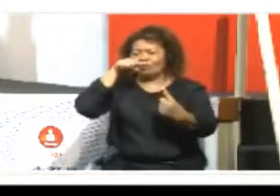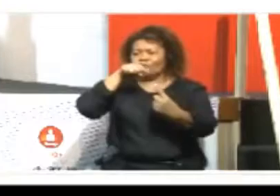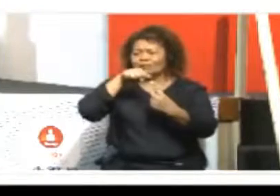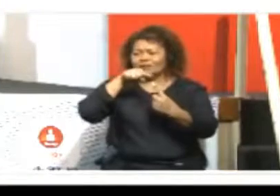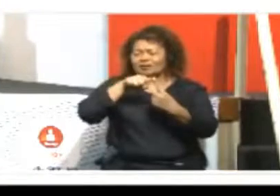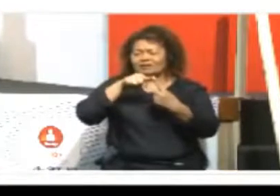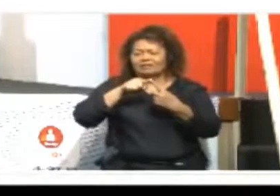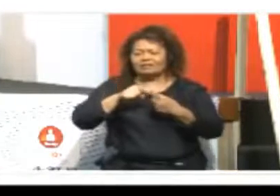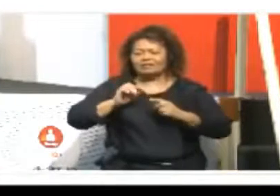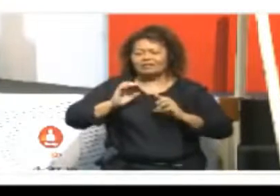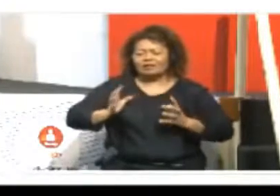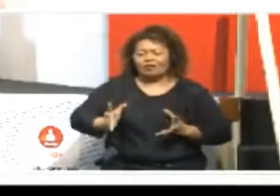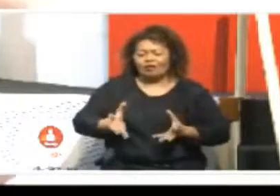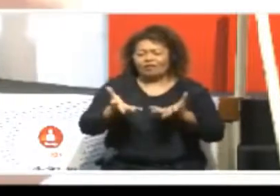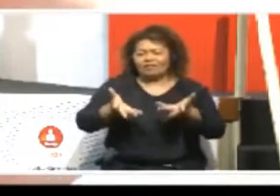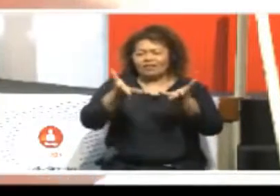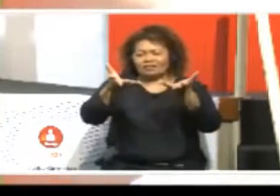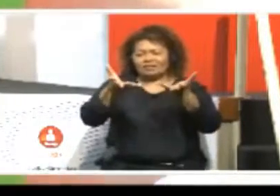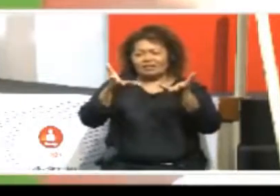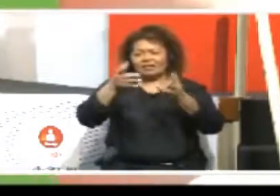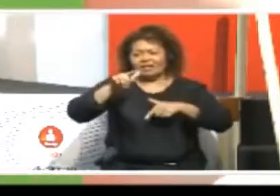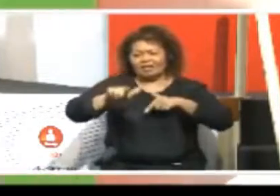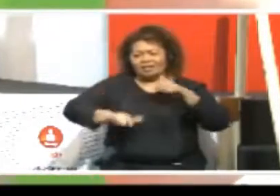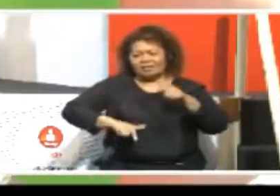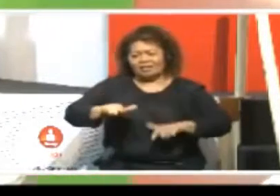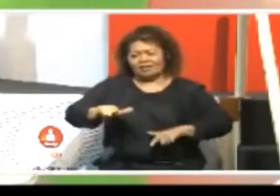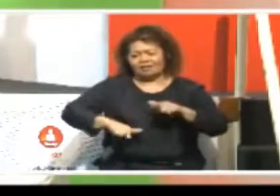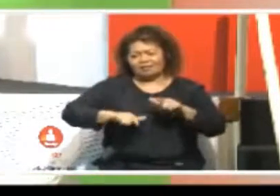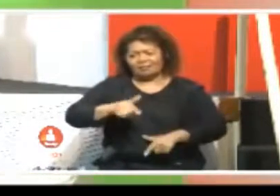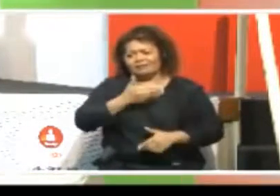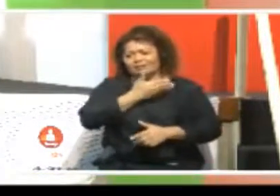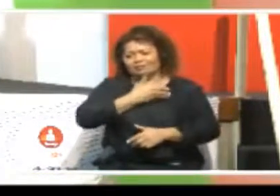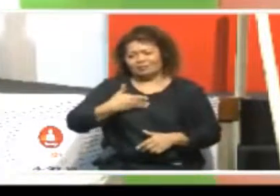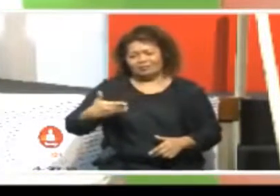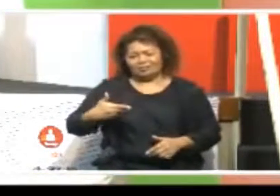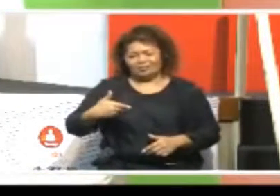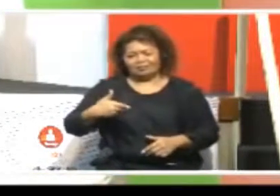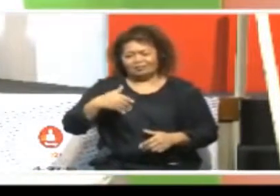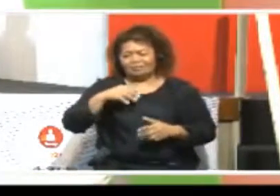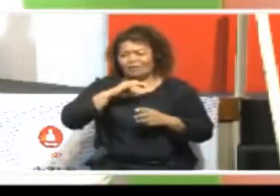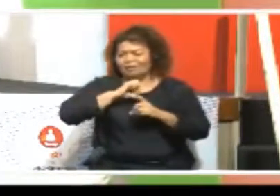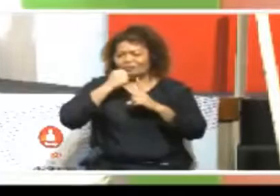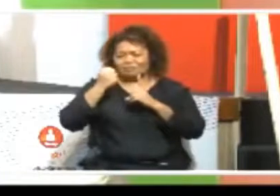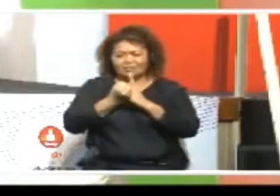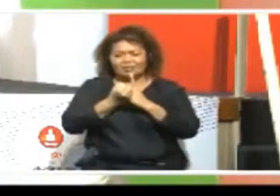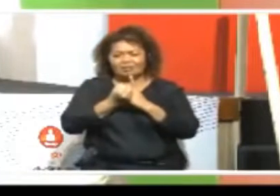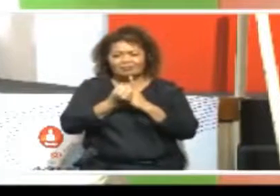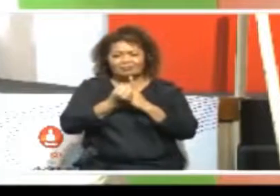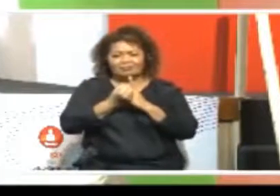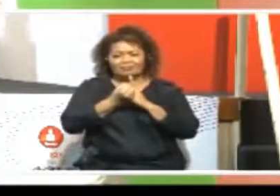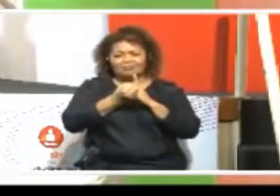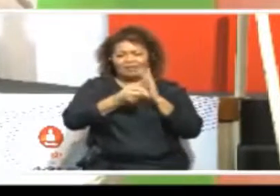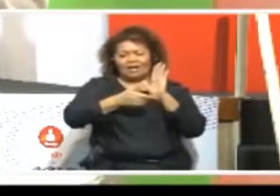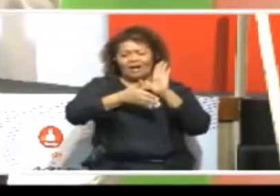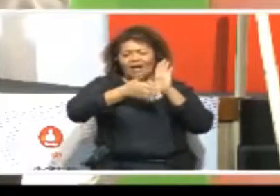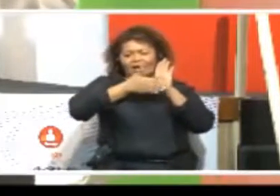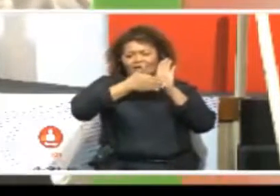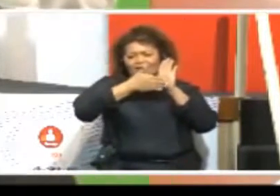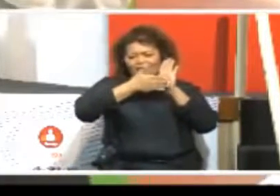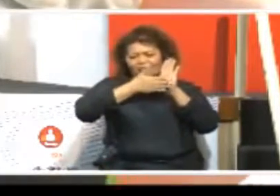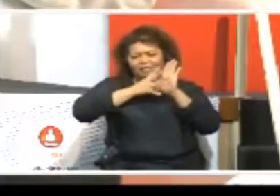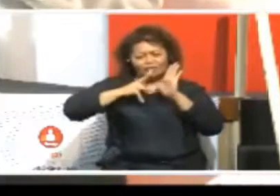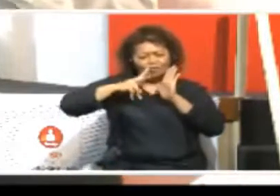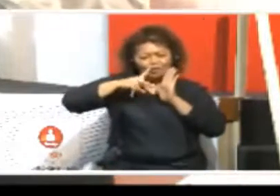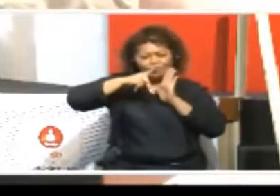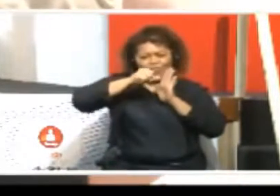comunidad. Por arreglo se compromete acá todos los arreglos legales, los arreglos sociales, los arreglos políticos,